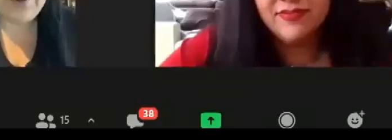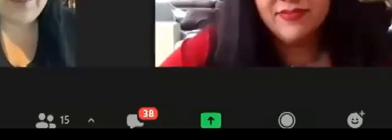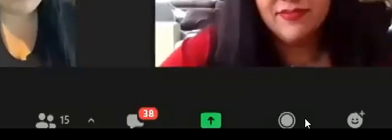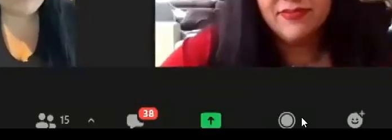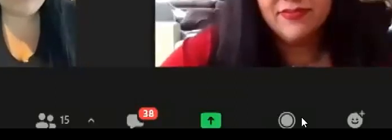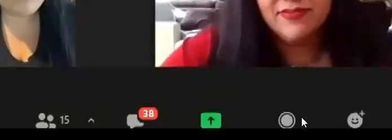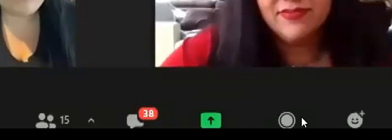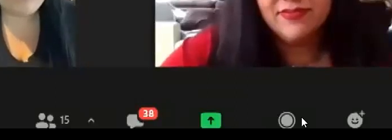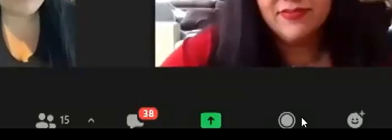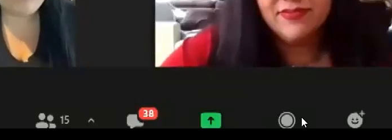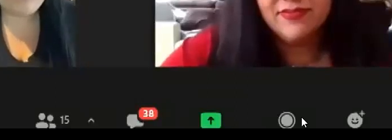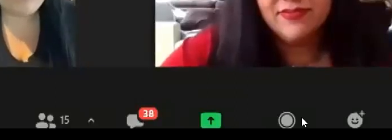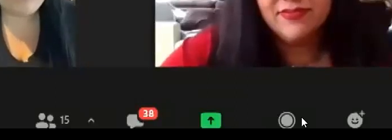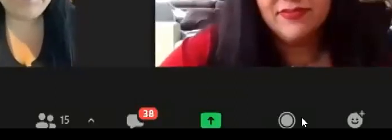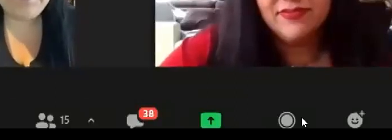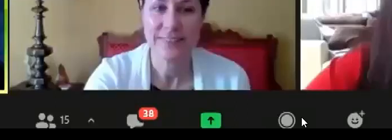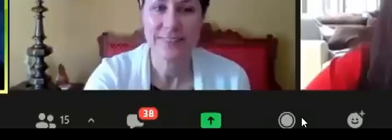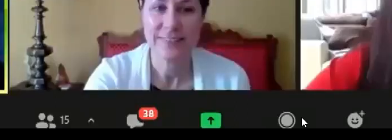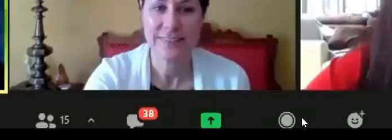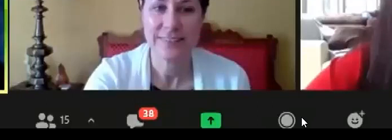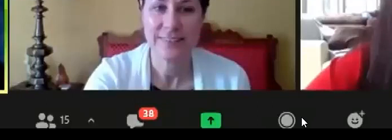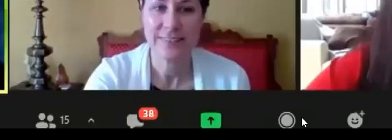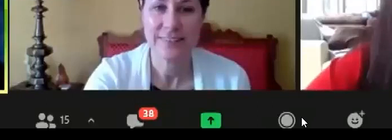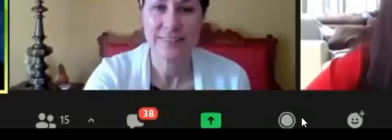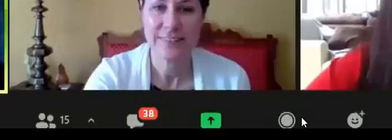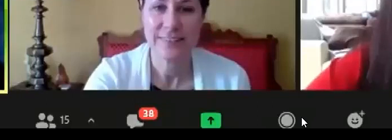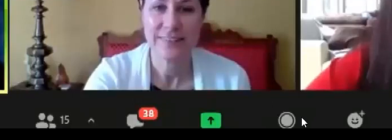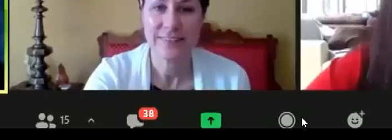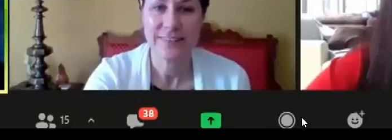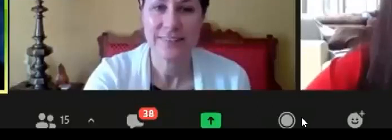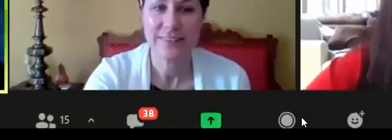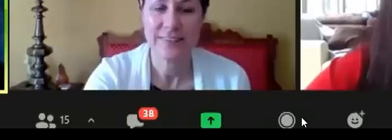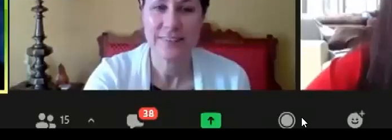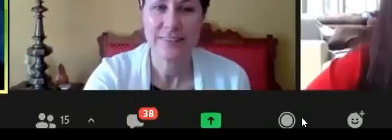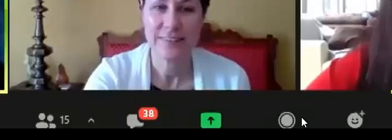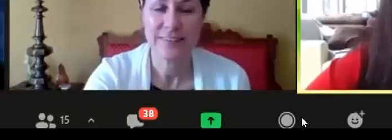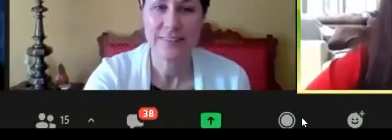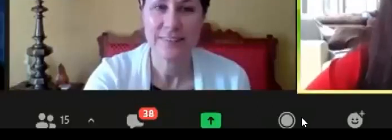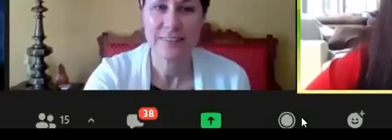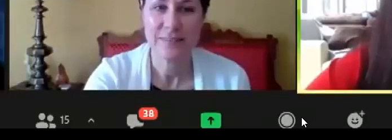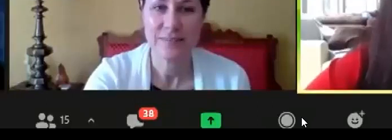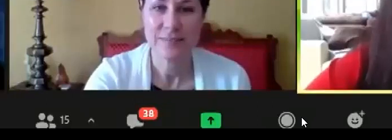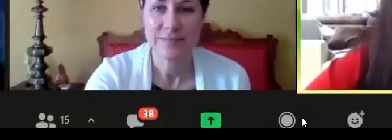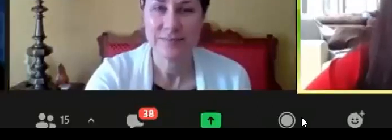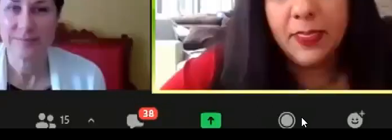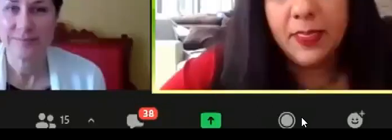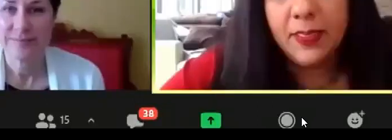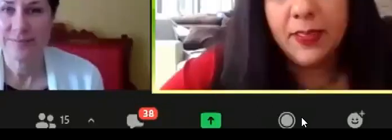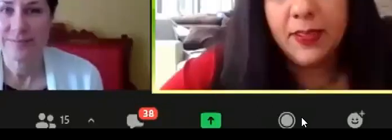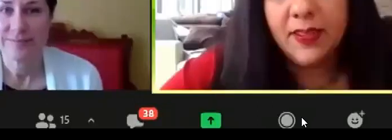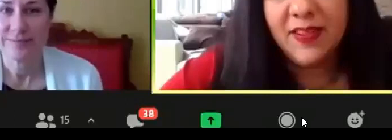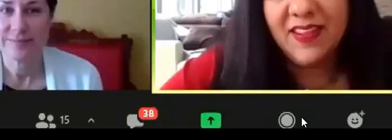y estamos teniendo un poco de problemas de audio pero dijo esteban fuertes empoderados siguen salud